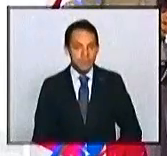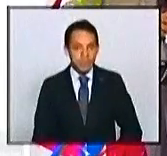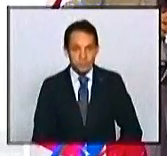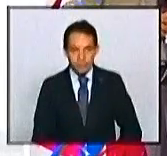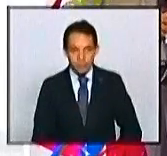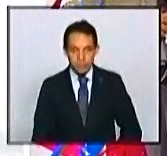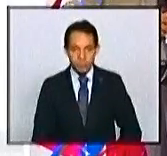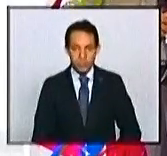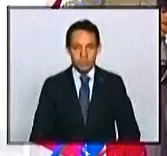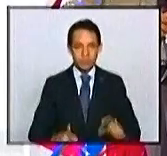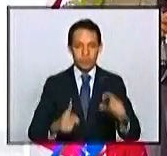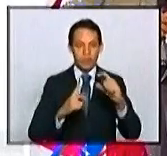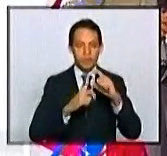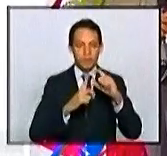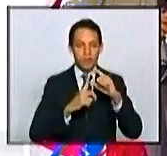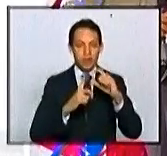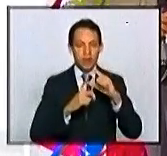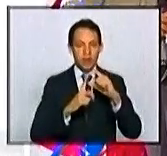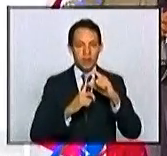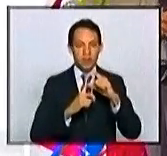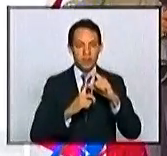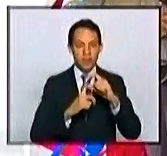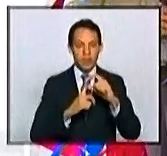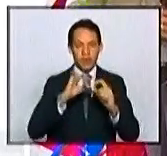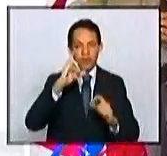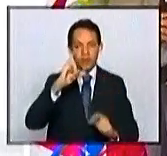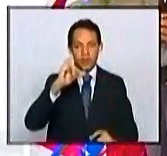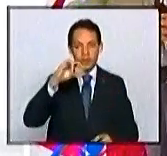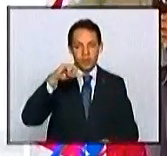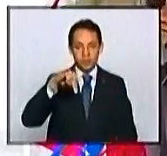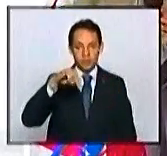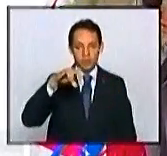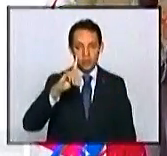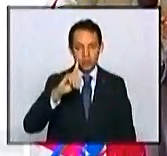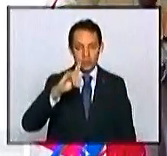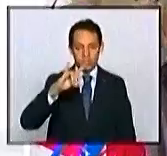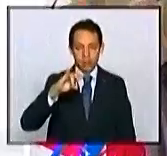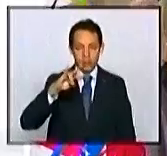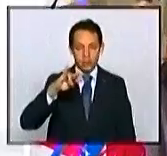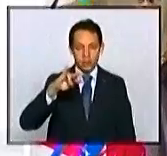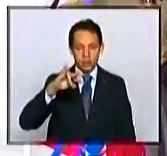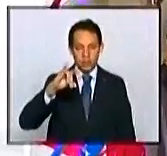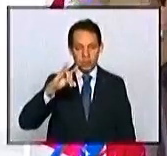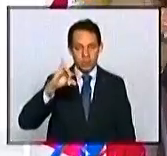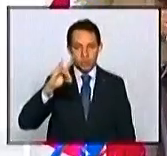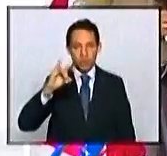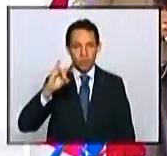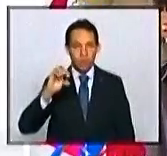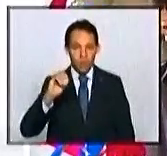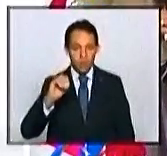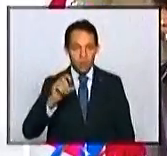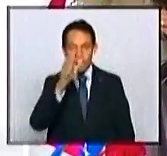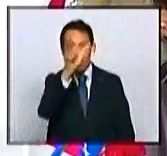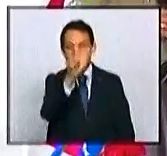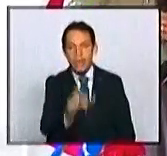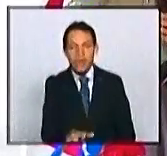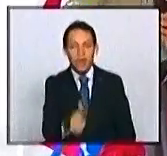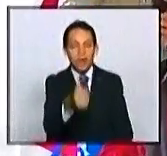La palabra individuo tiene un contexto más grande, significa